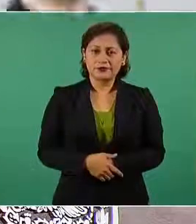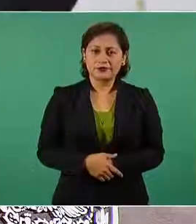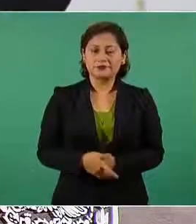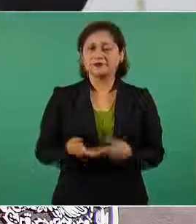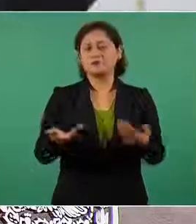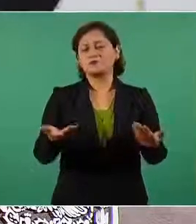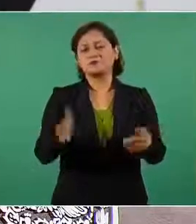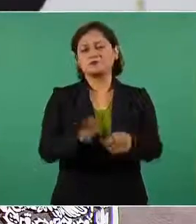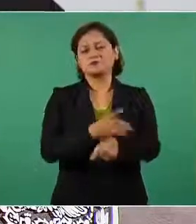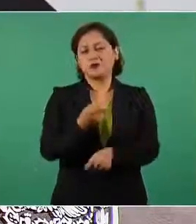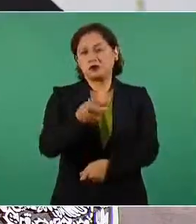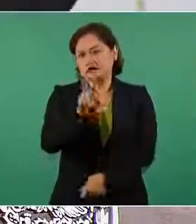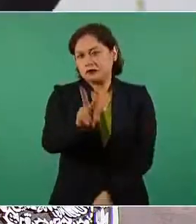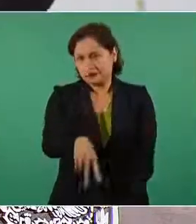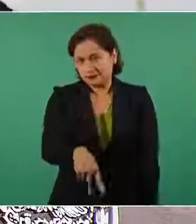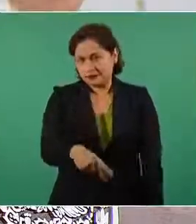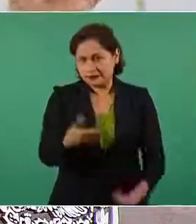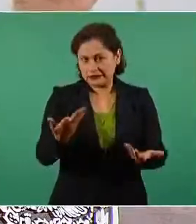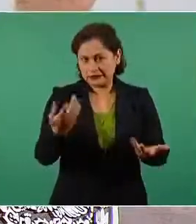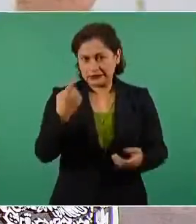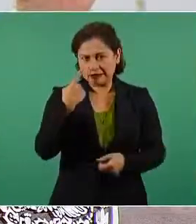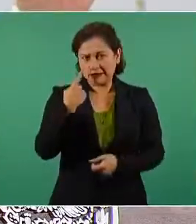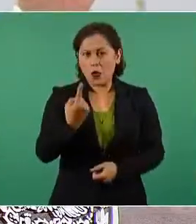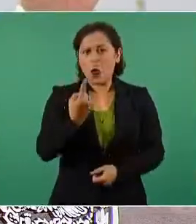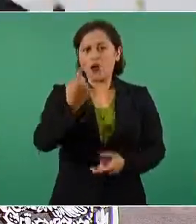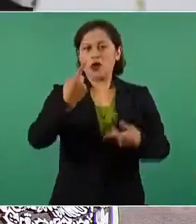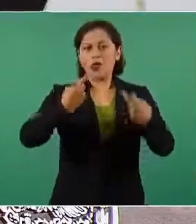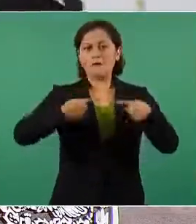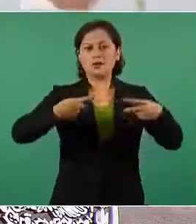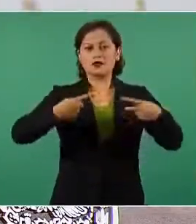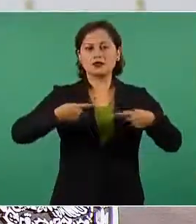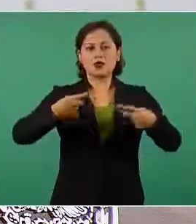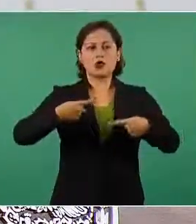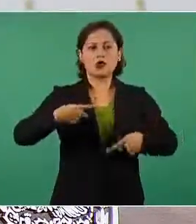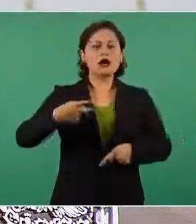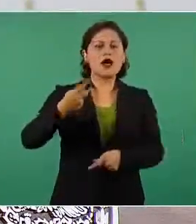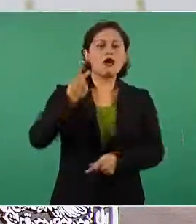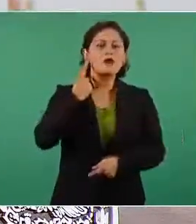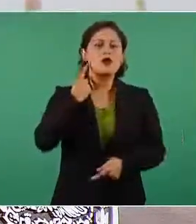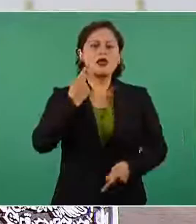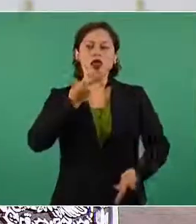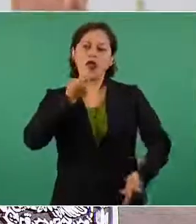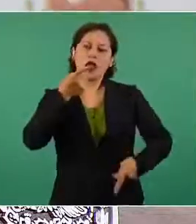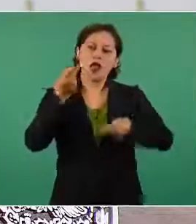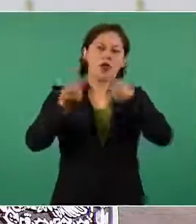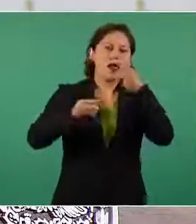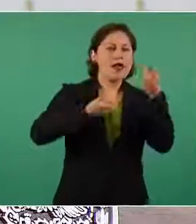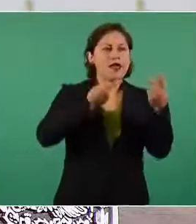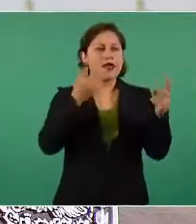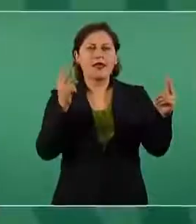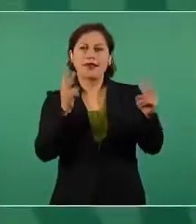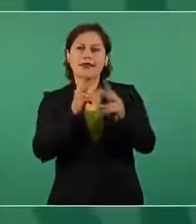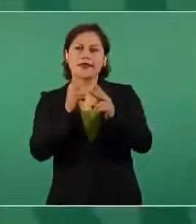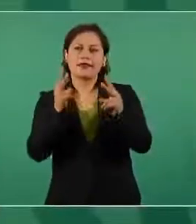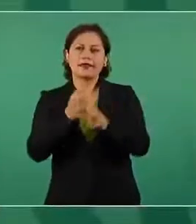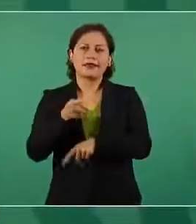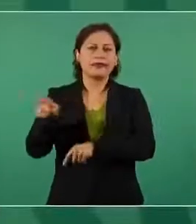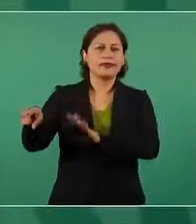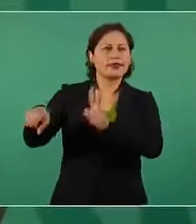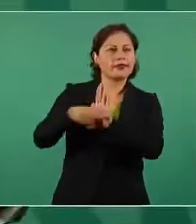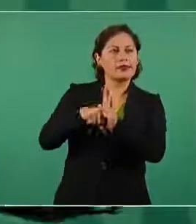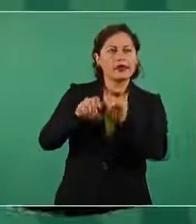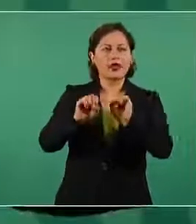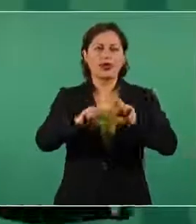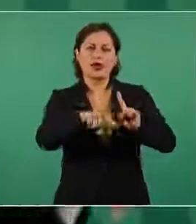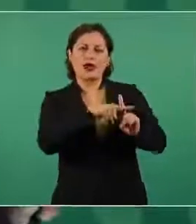porque es muy fácil para un político estar nada más declarando en un sentido o en otro,